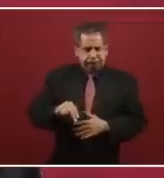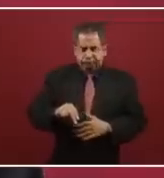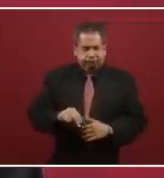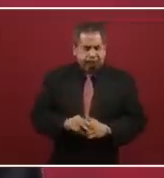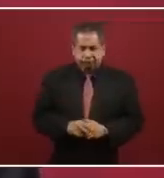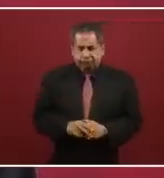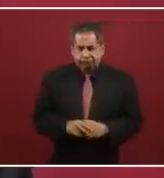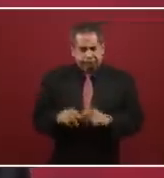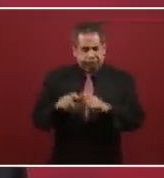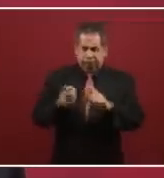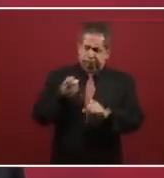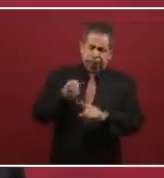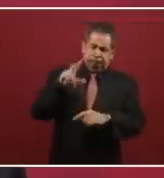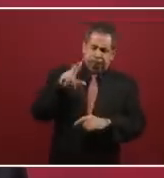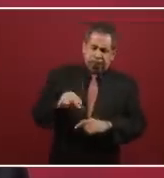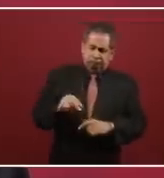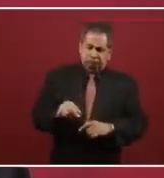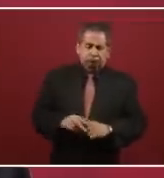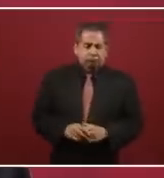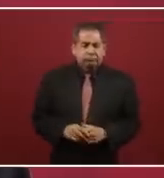Ese capítulo no.